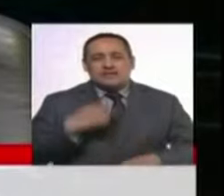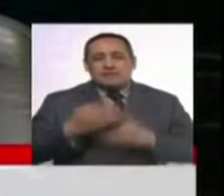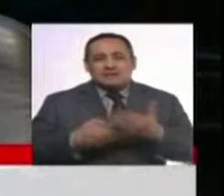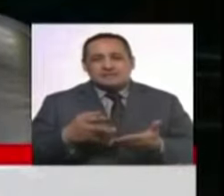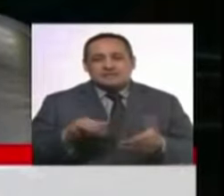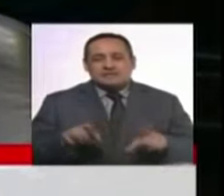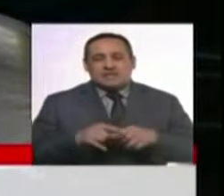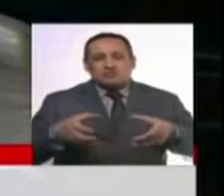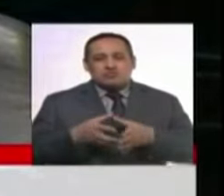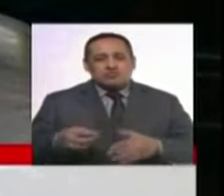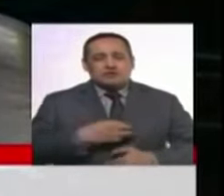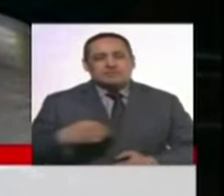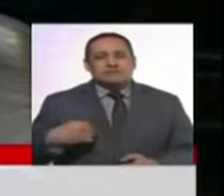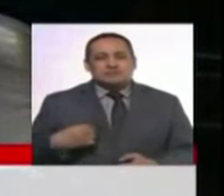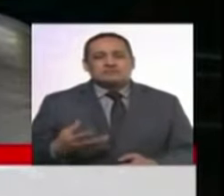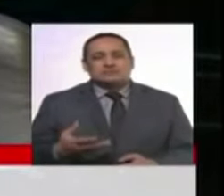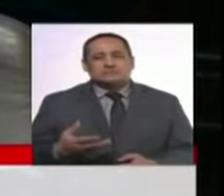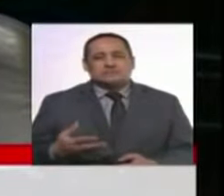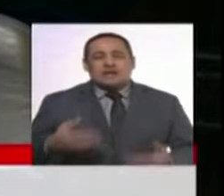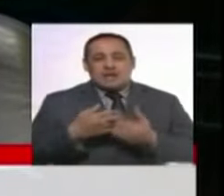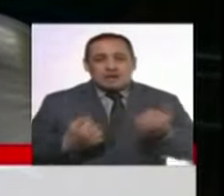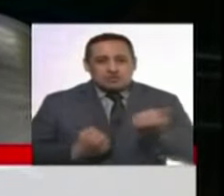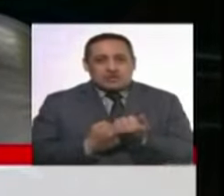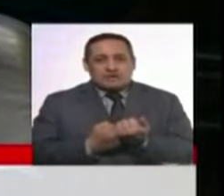de legislativo apoyar